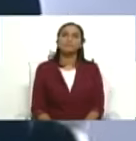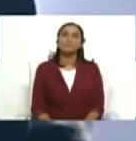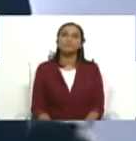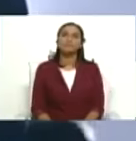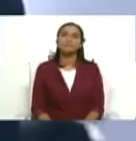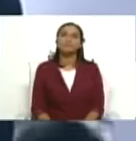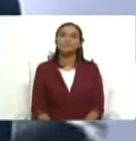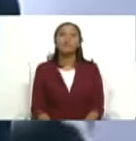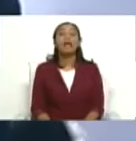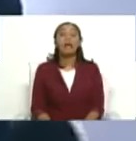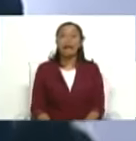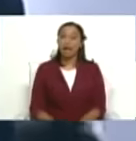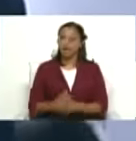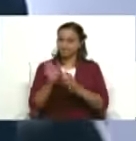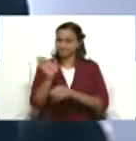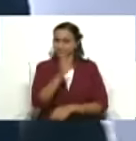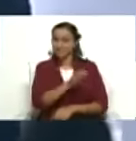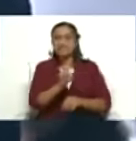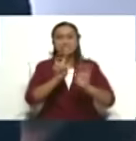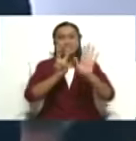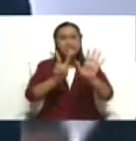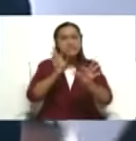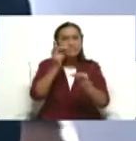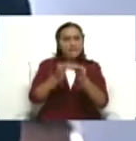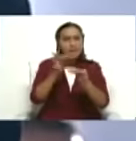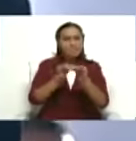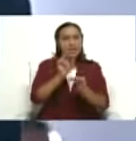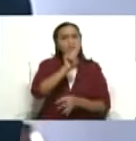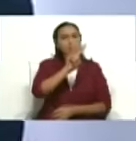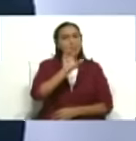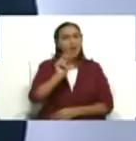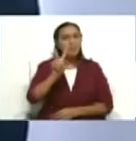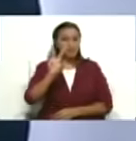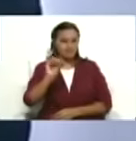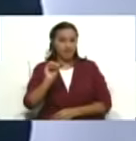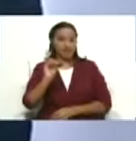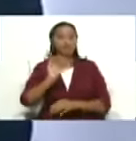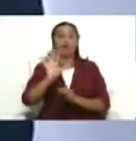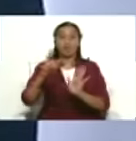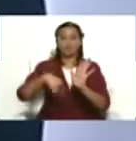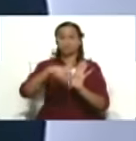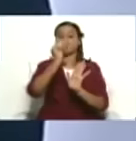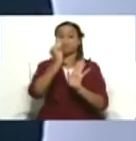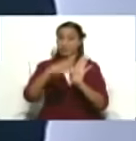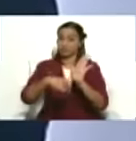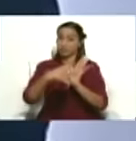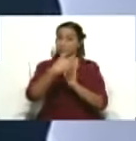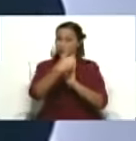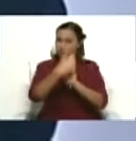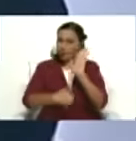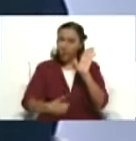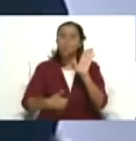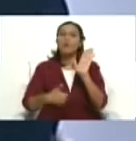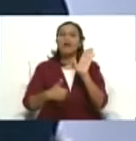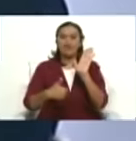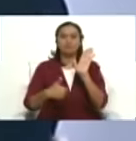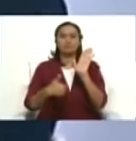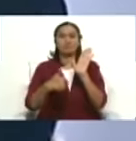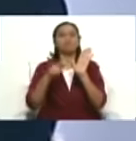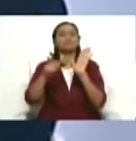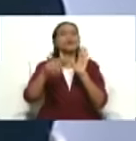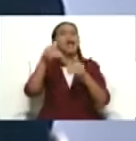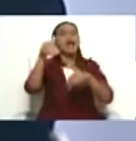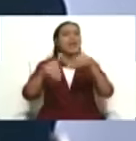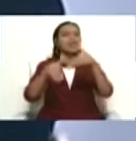septiembre de 2020 se firmó un documento con factores políticos que nos condujeron a la elección parlamentaria del